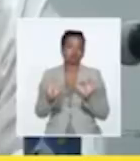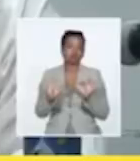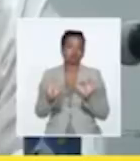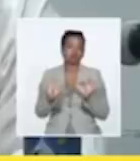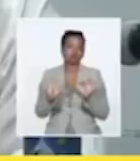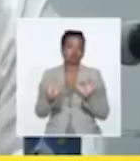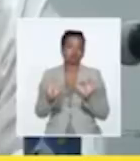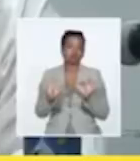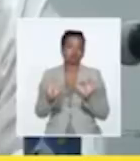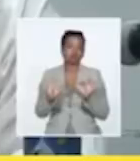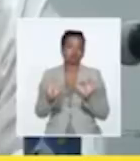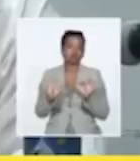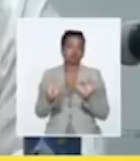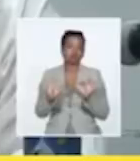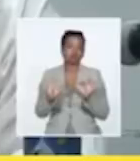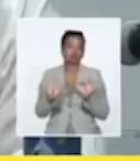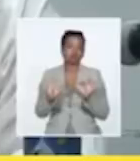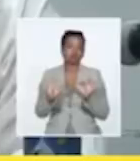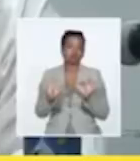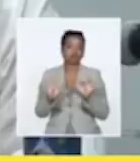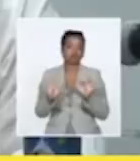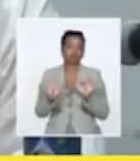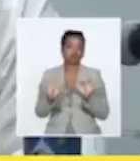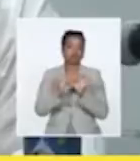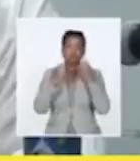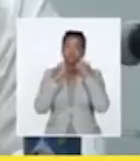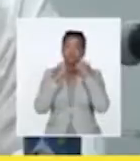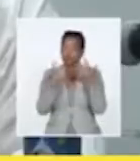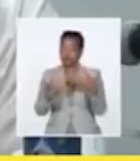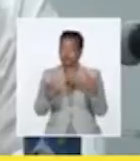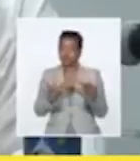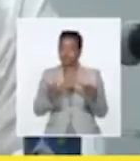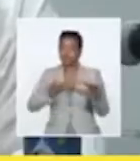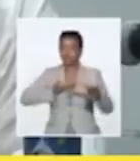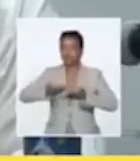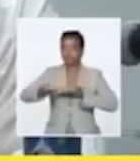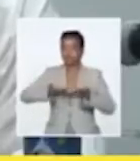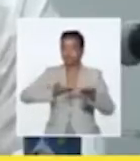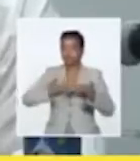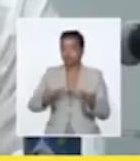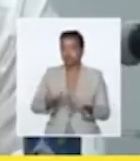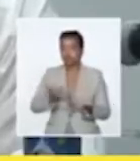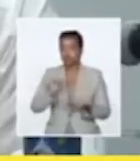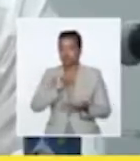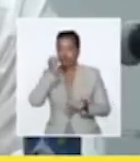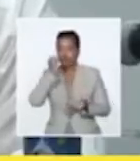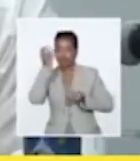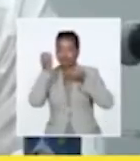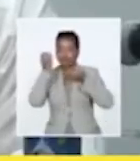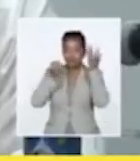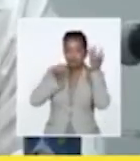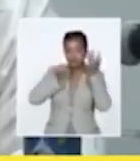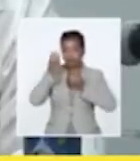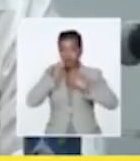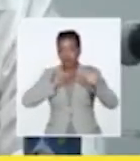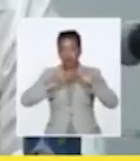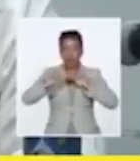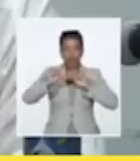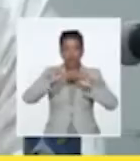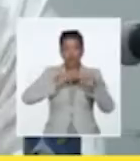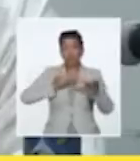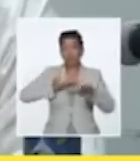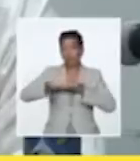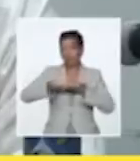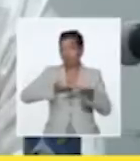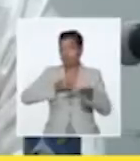Escuche bien lo que está ocurriendo aquí. Vamos a seguir viendo esto. Son importantes ideas, no solamente desde el punto de vista del negocio, sino